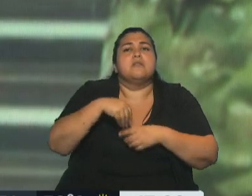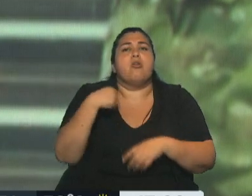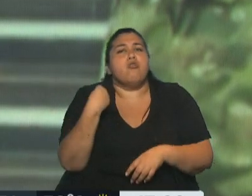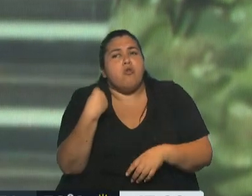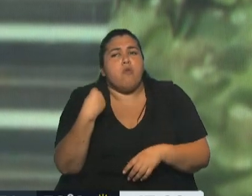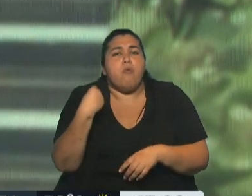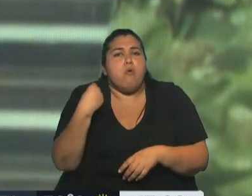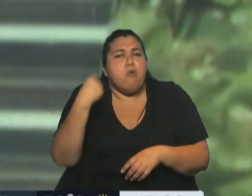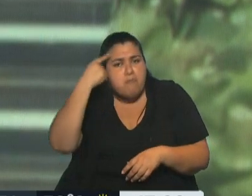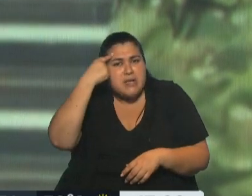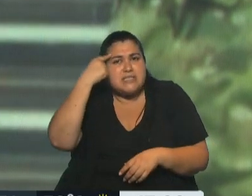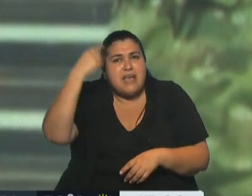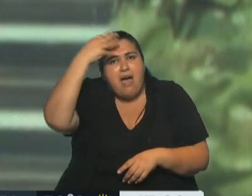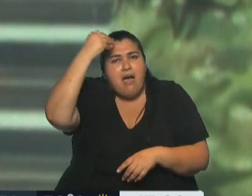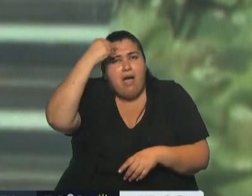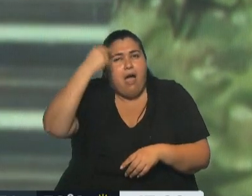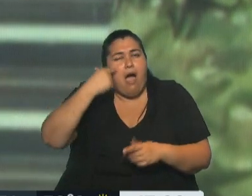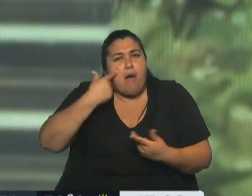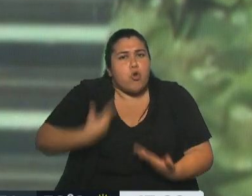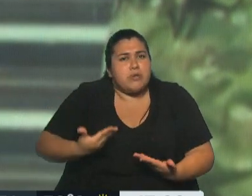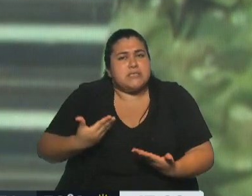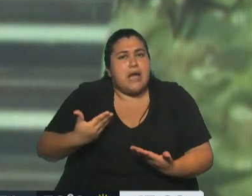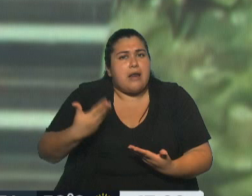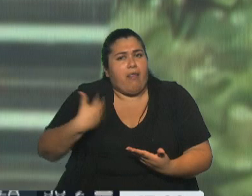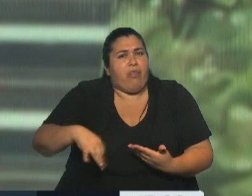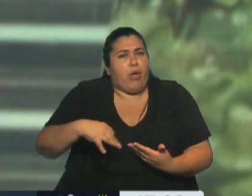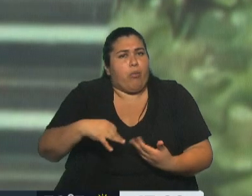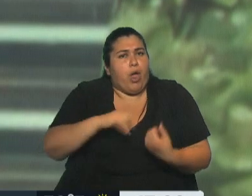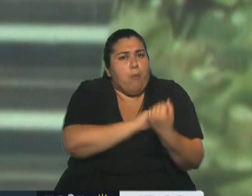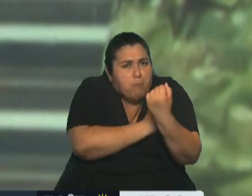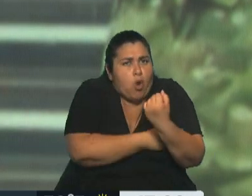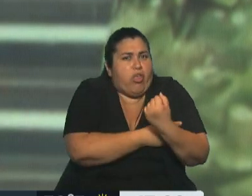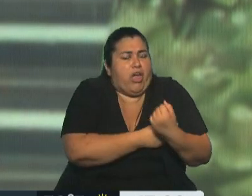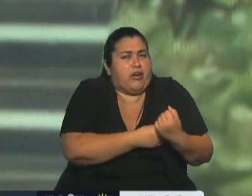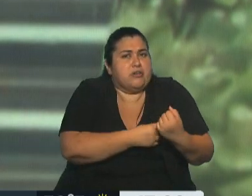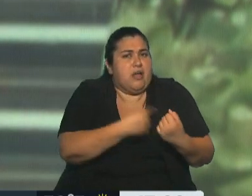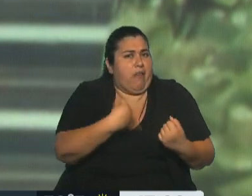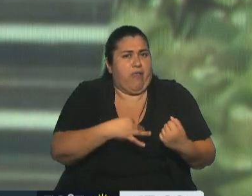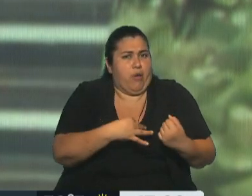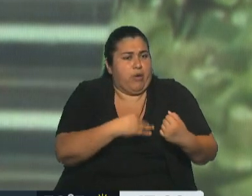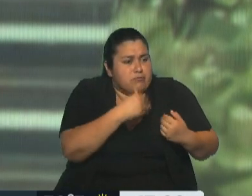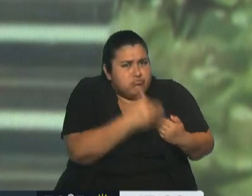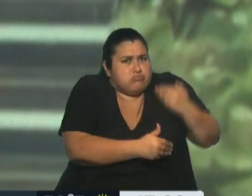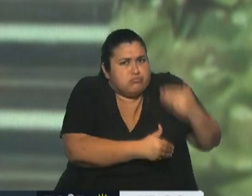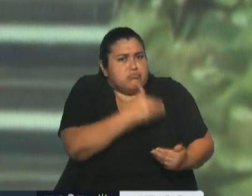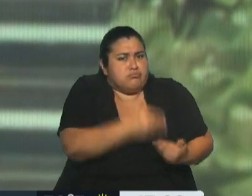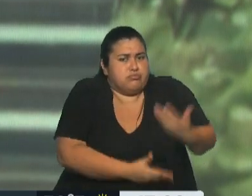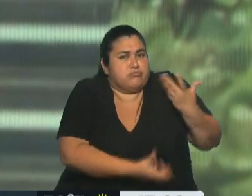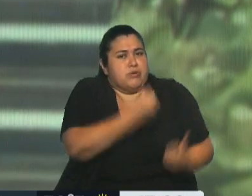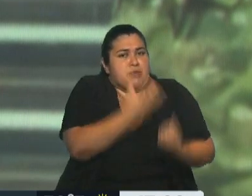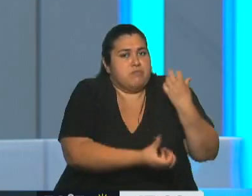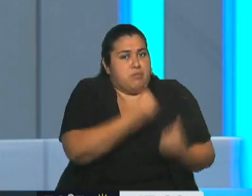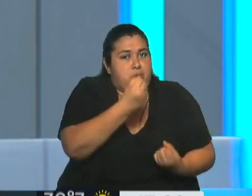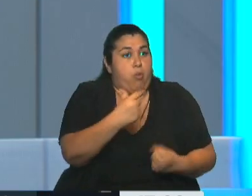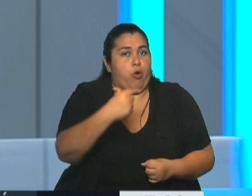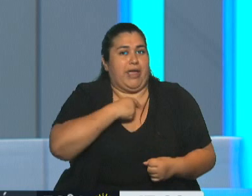aprovechamiento político de Noboa de cara a que tiene que construir poder porque está completando un mandato y busca su propio mandato dentro del